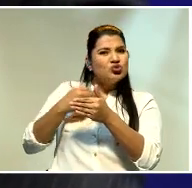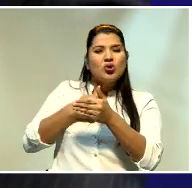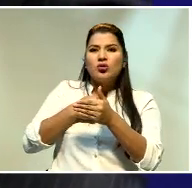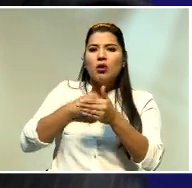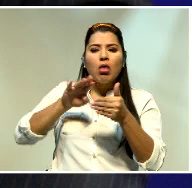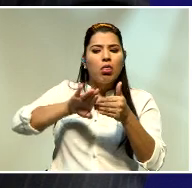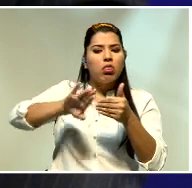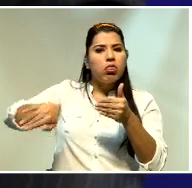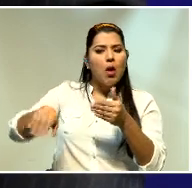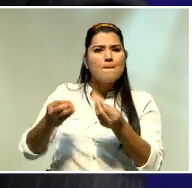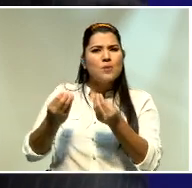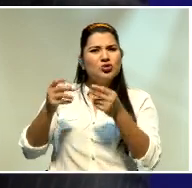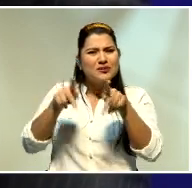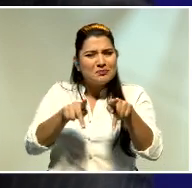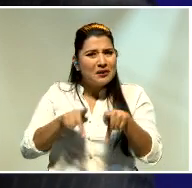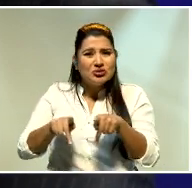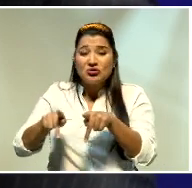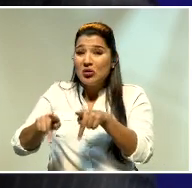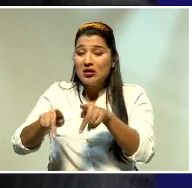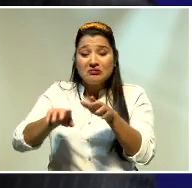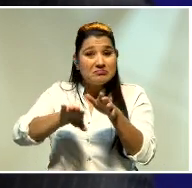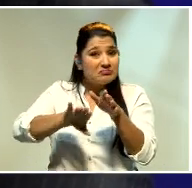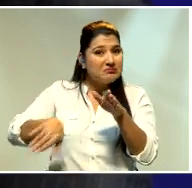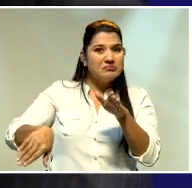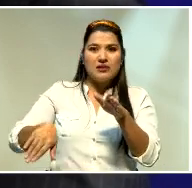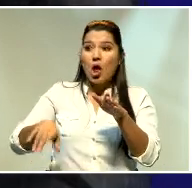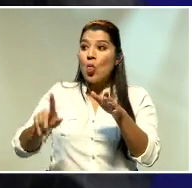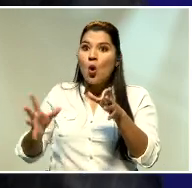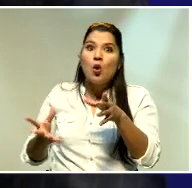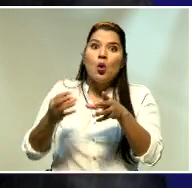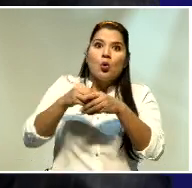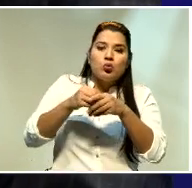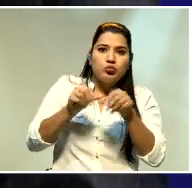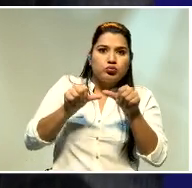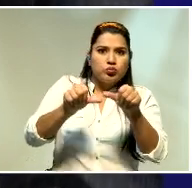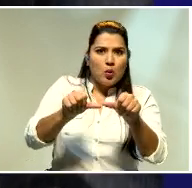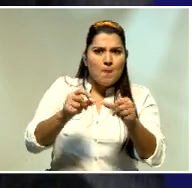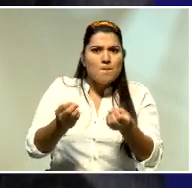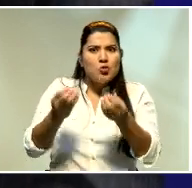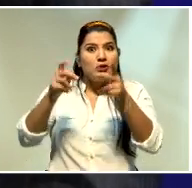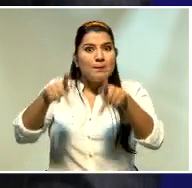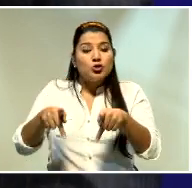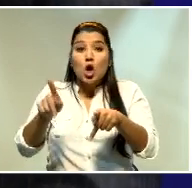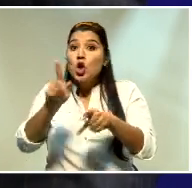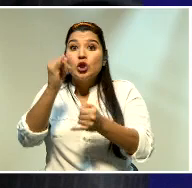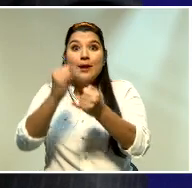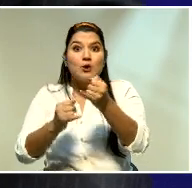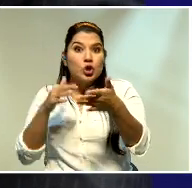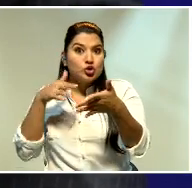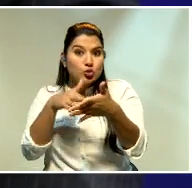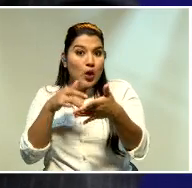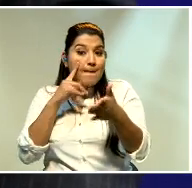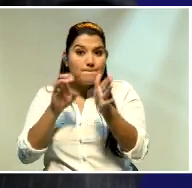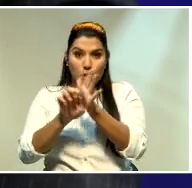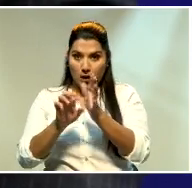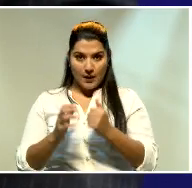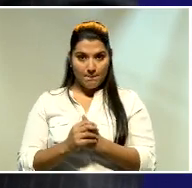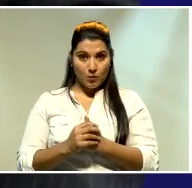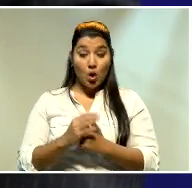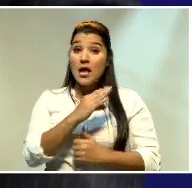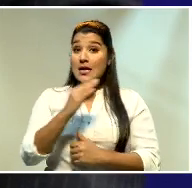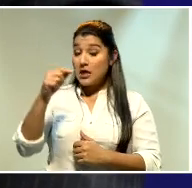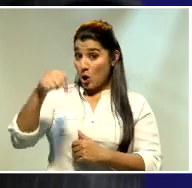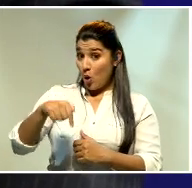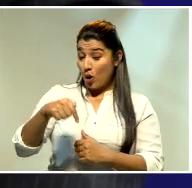atrás. Muchísima gente no terminó la secundaria, por ejemplo. Y hoy, lo decía una nota reciente